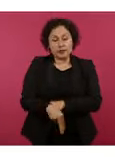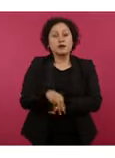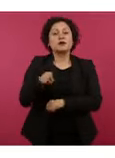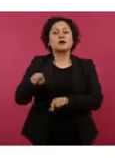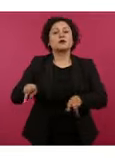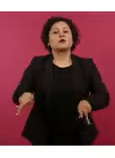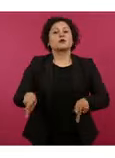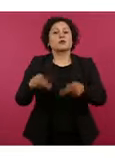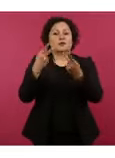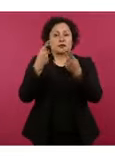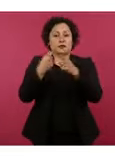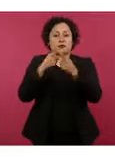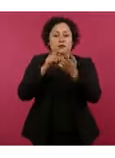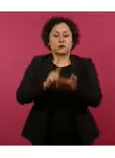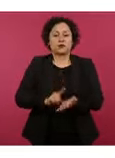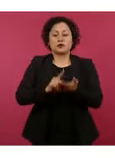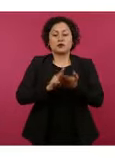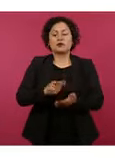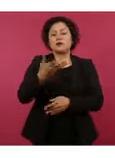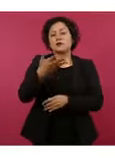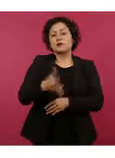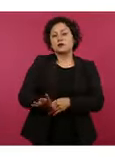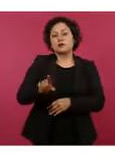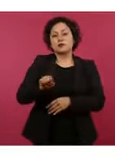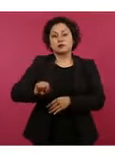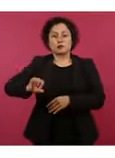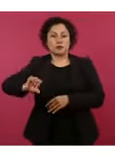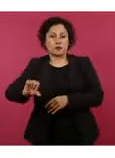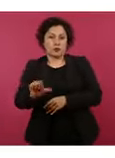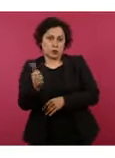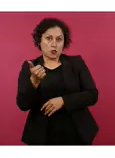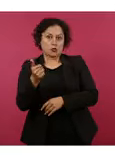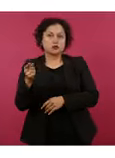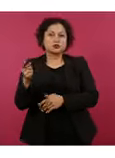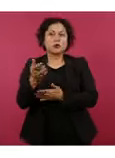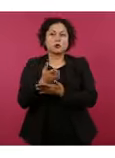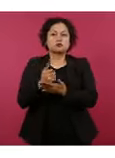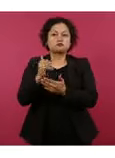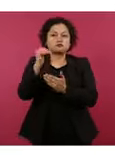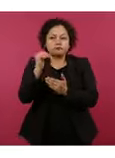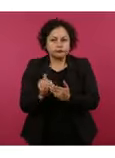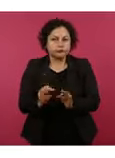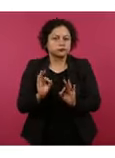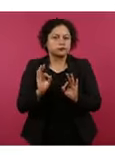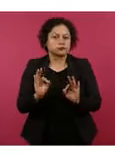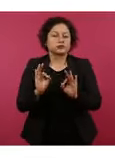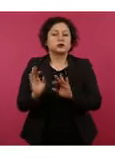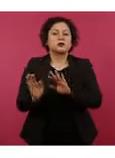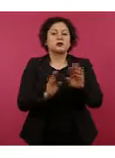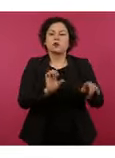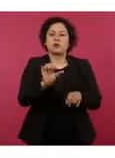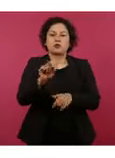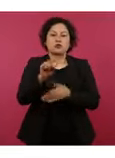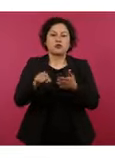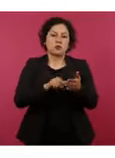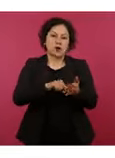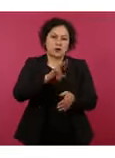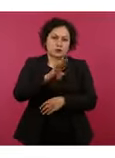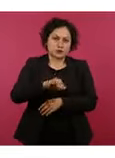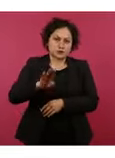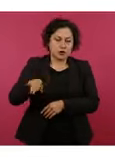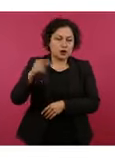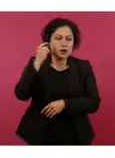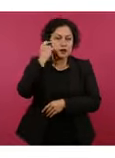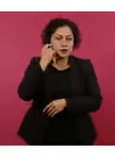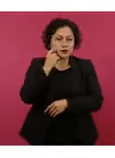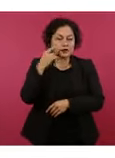litro de gas a 10 pesos con 11 centavos, 51 centavos por debajo de su máximo. Casos también en Michoacán, Guerrero,